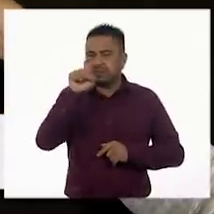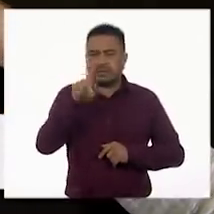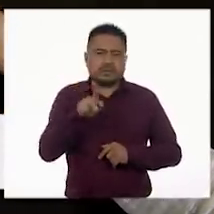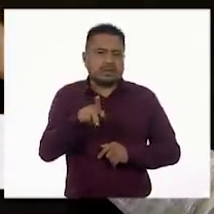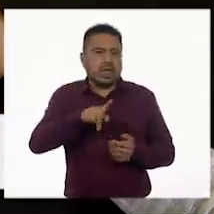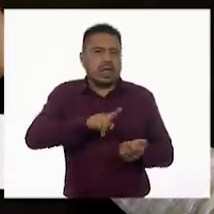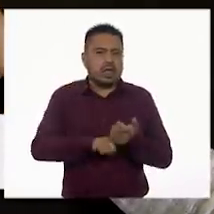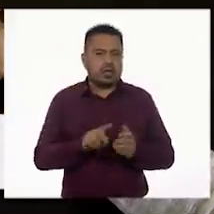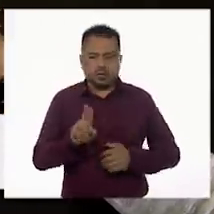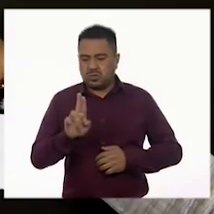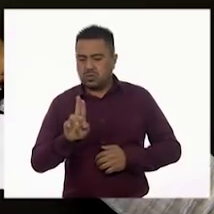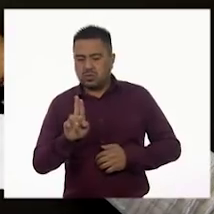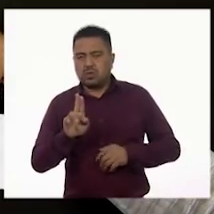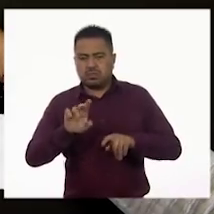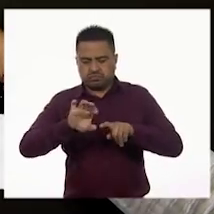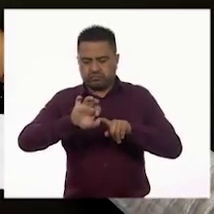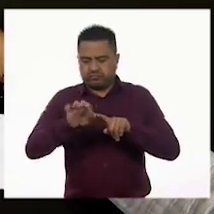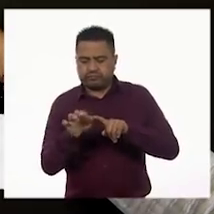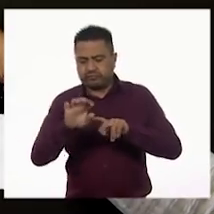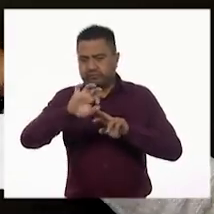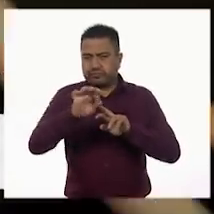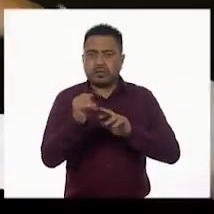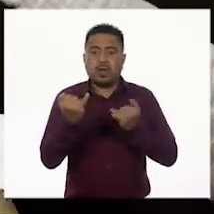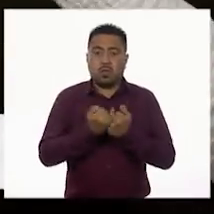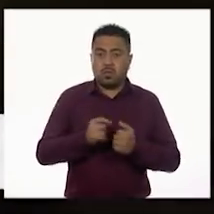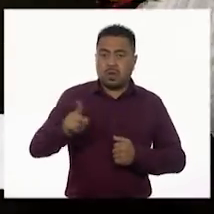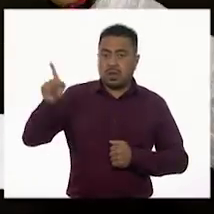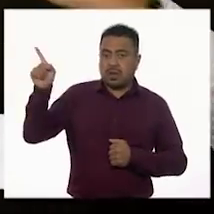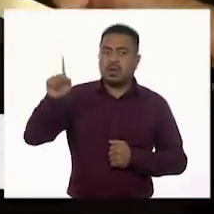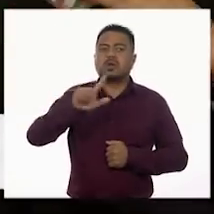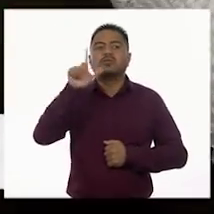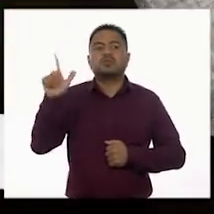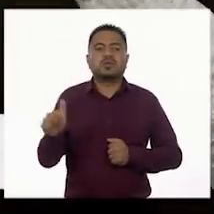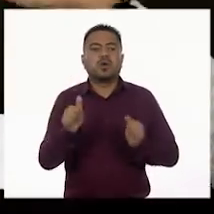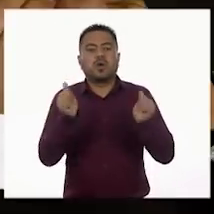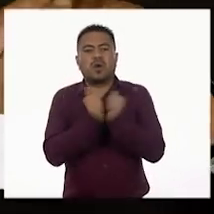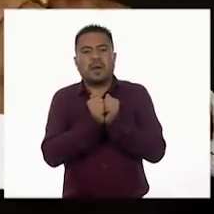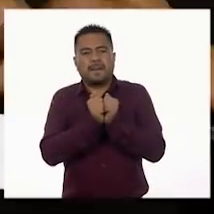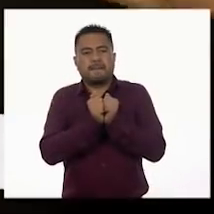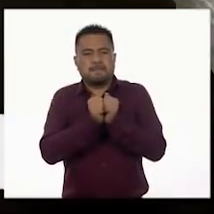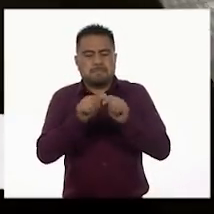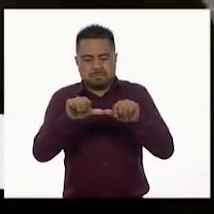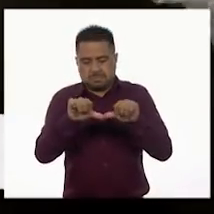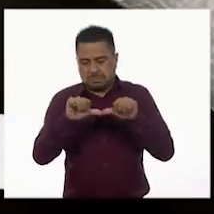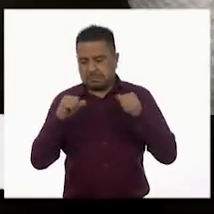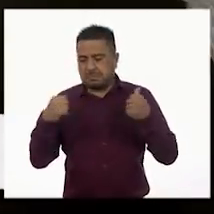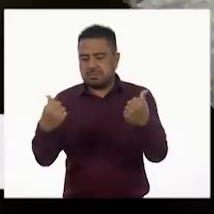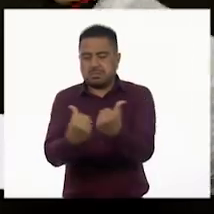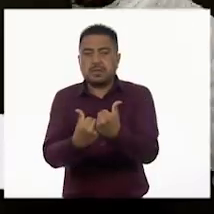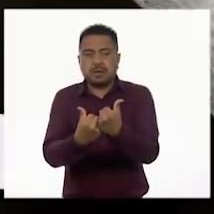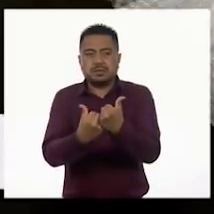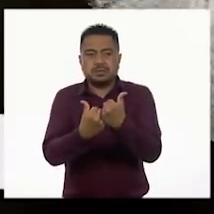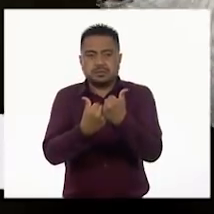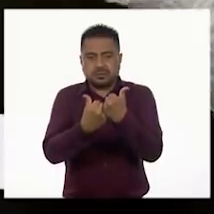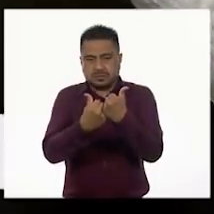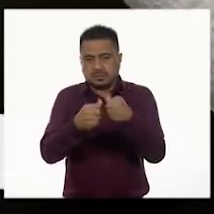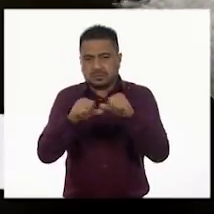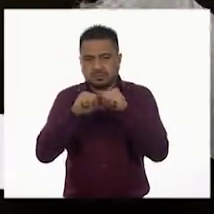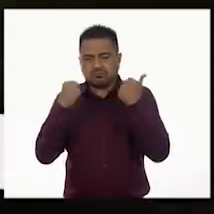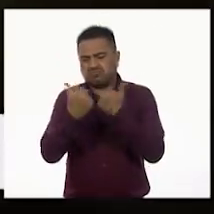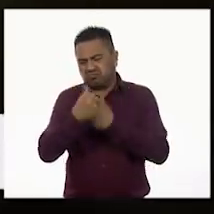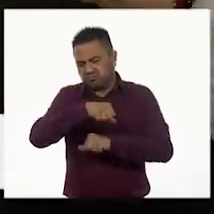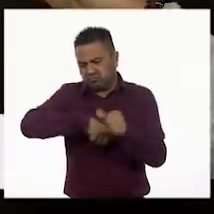una U. Lo doblamos un poco de esta manera y luego lo sujetamos con el masking tape al borde del tubo del